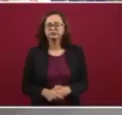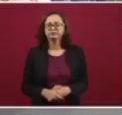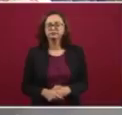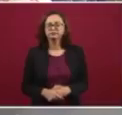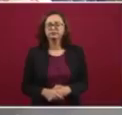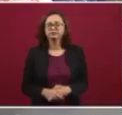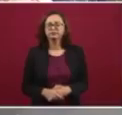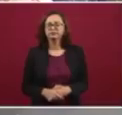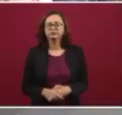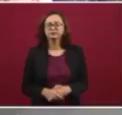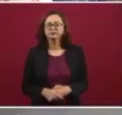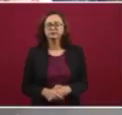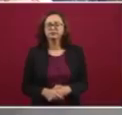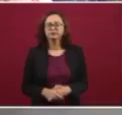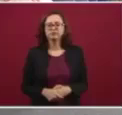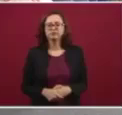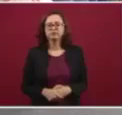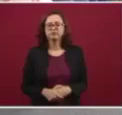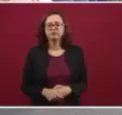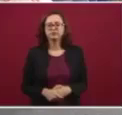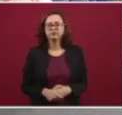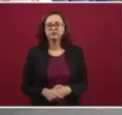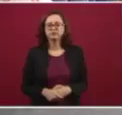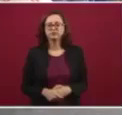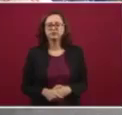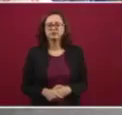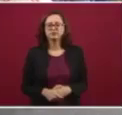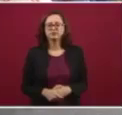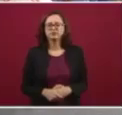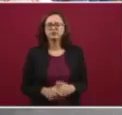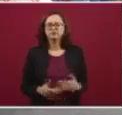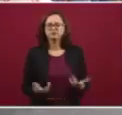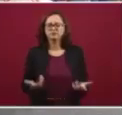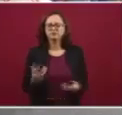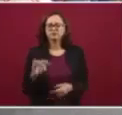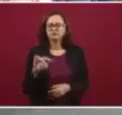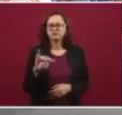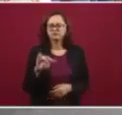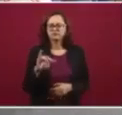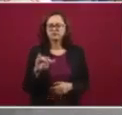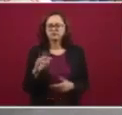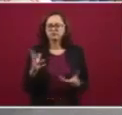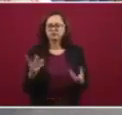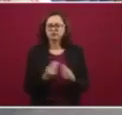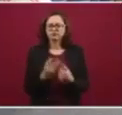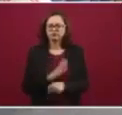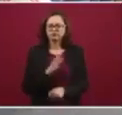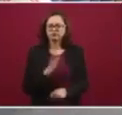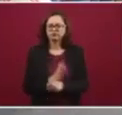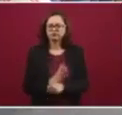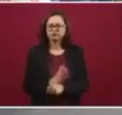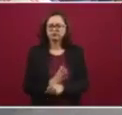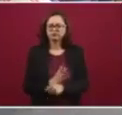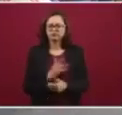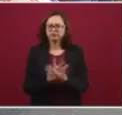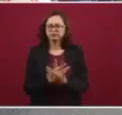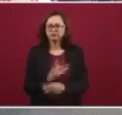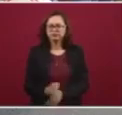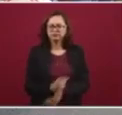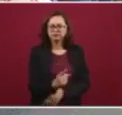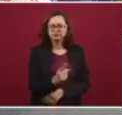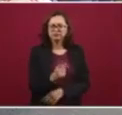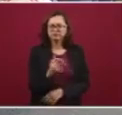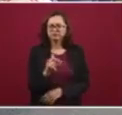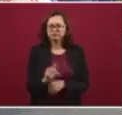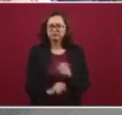Los recursos. Dalila Escobar de Tiempo TV, Coahuila. Sí, junto con la condena a los 30, la cadena perpetua a los 30 años al